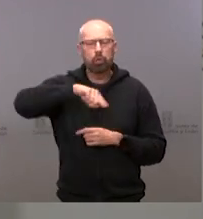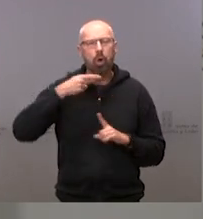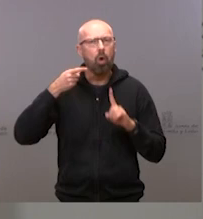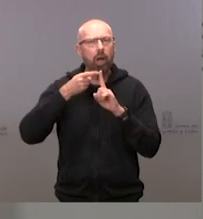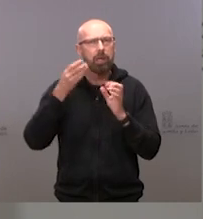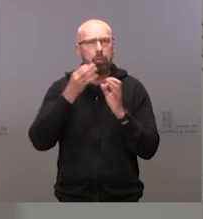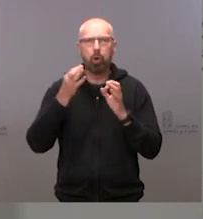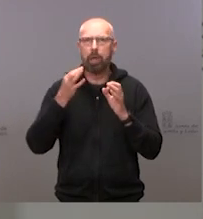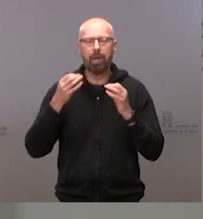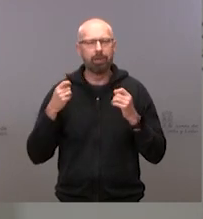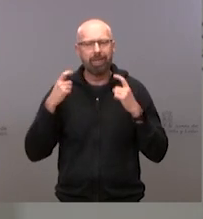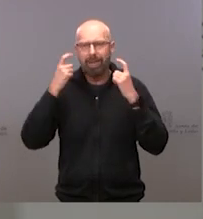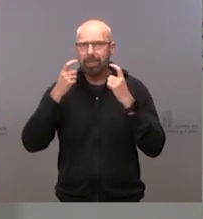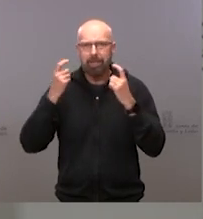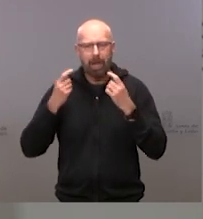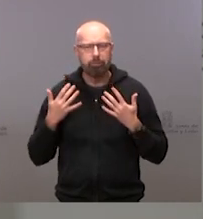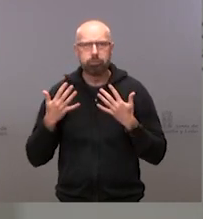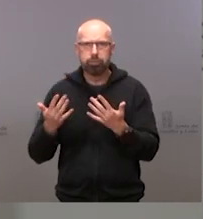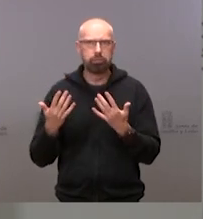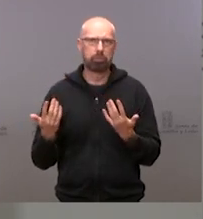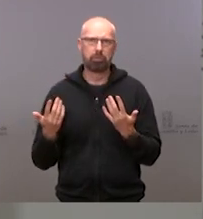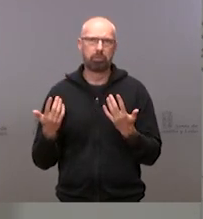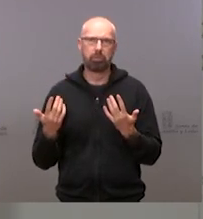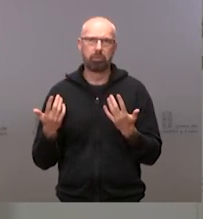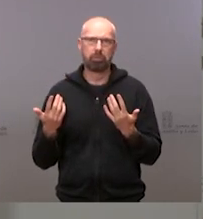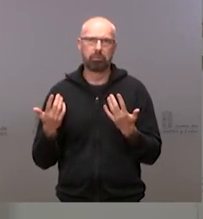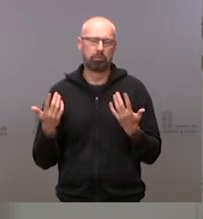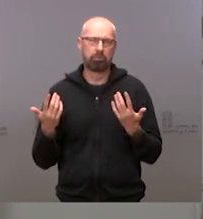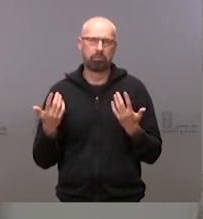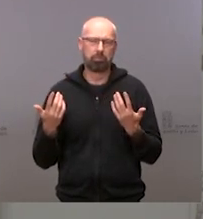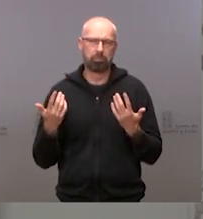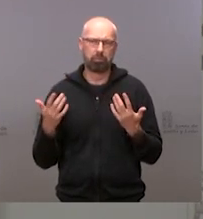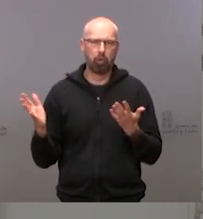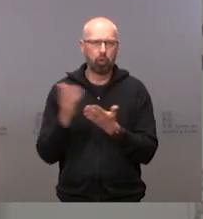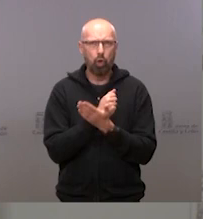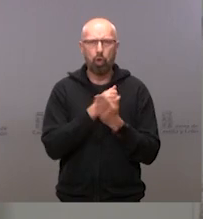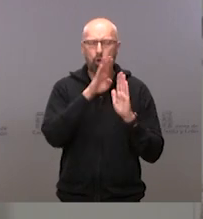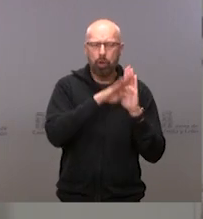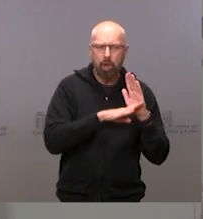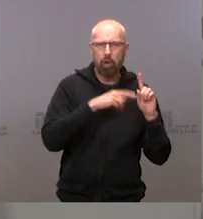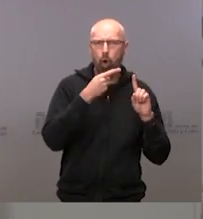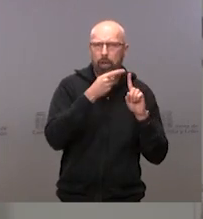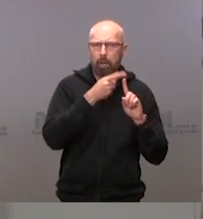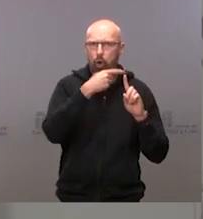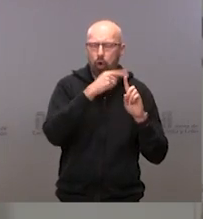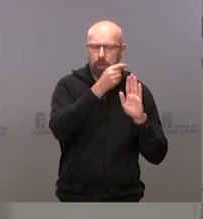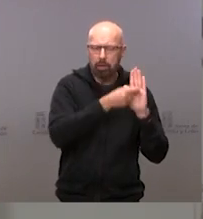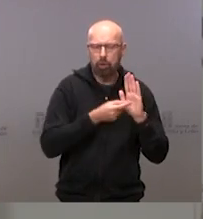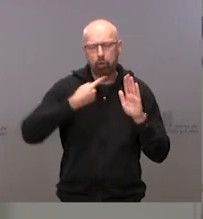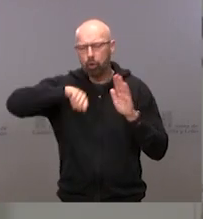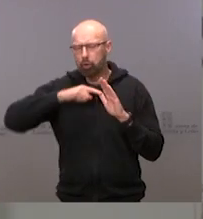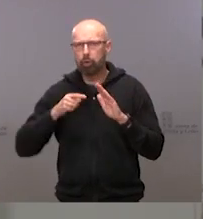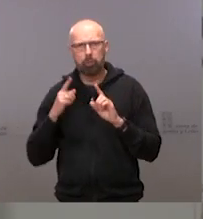todos los todos los buenos criterios y los objetivos que ha marcado el